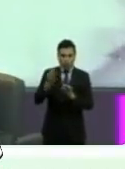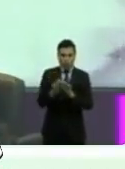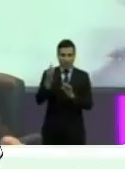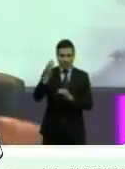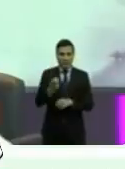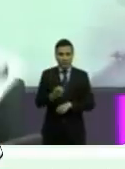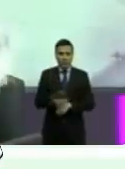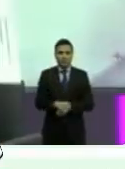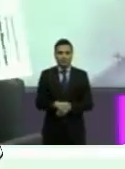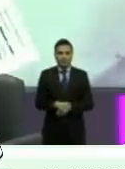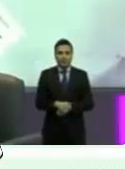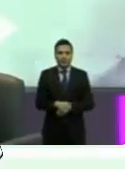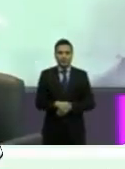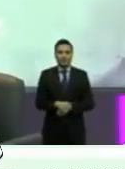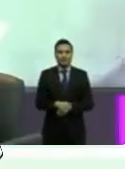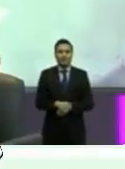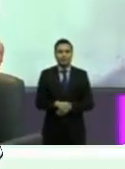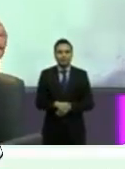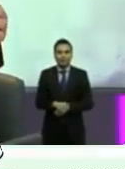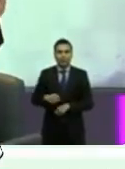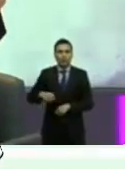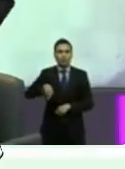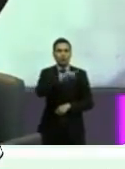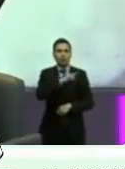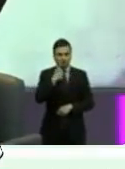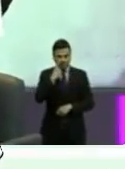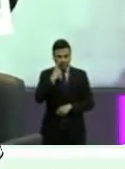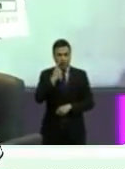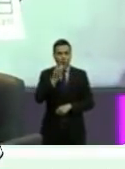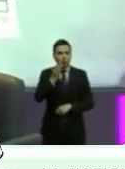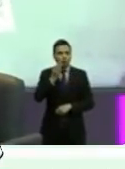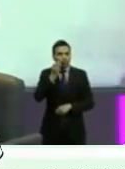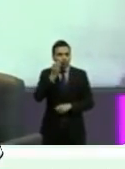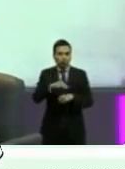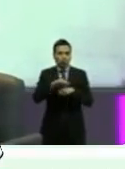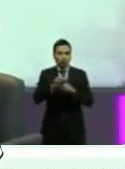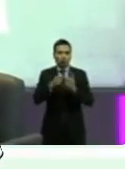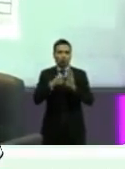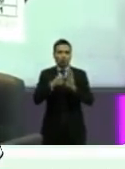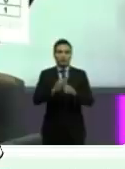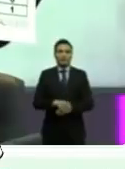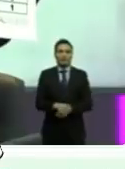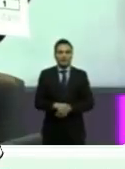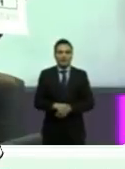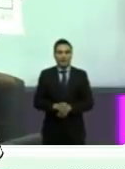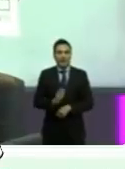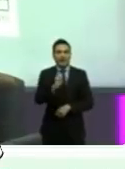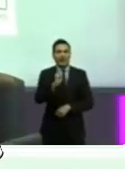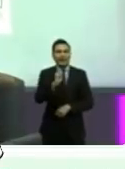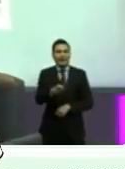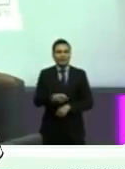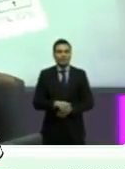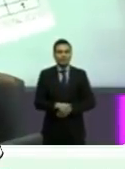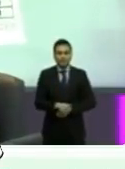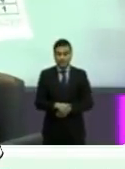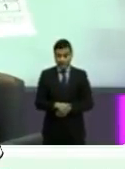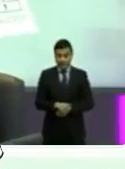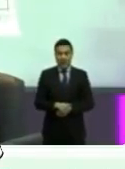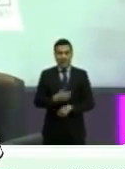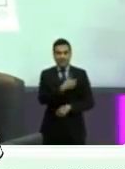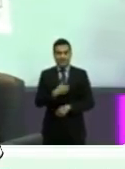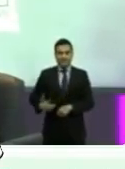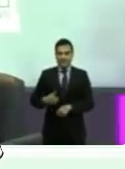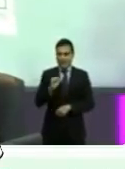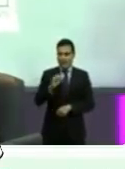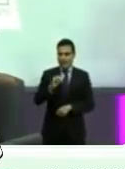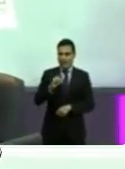artículo 35. Y nosotros hablamos con hechos y datos. Ustedes lo que van a ver es asignatura por asignatura cómo el señor López Obrador